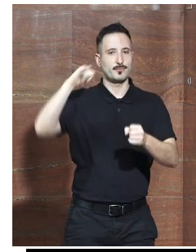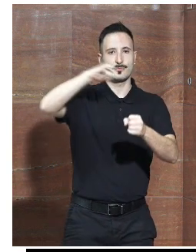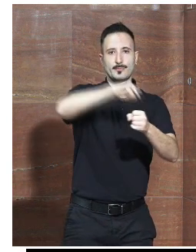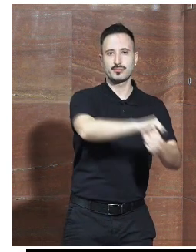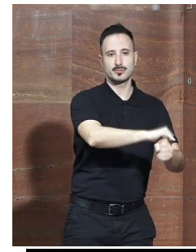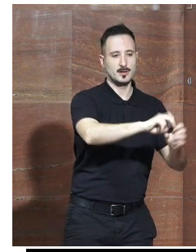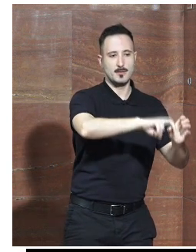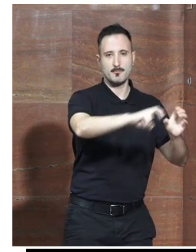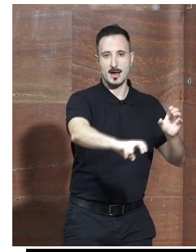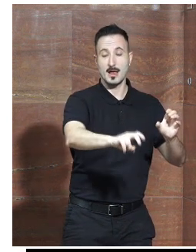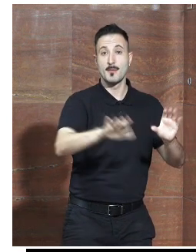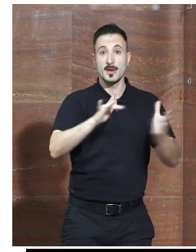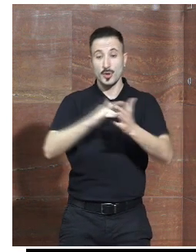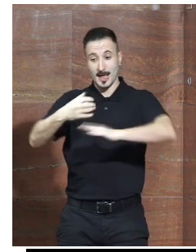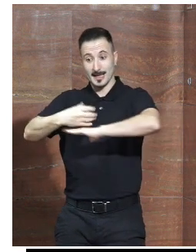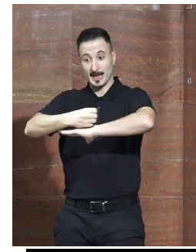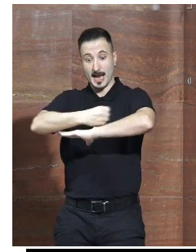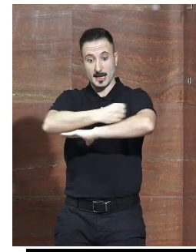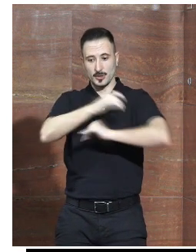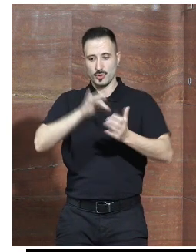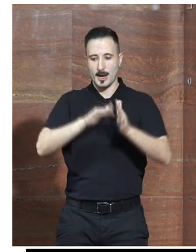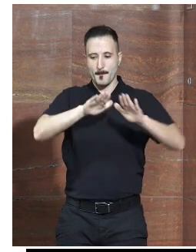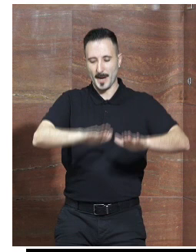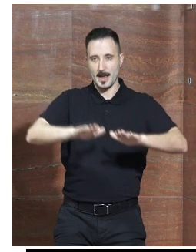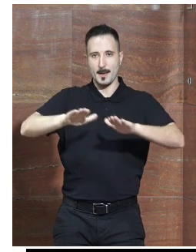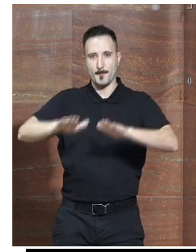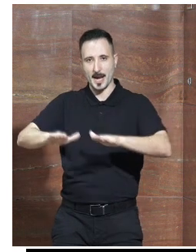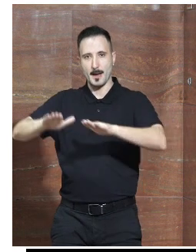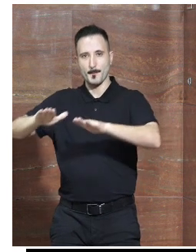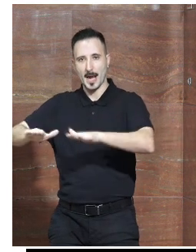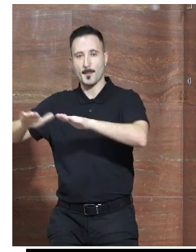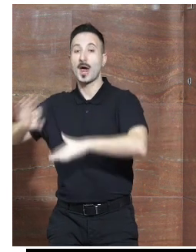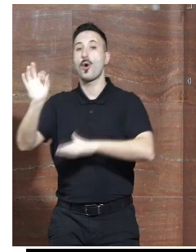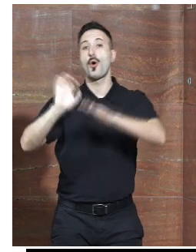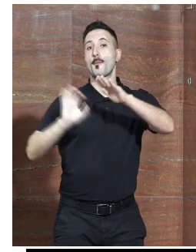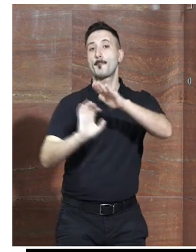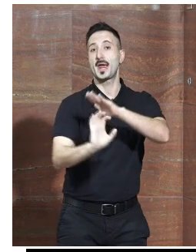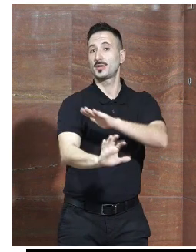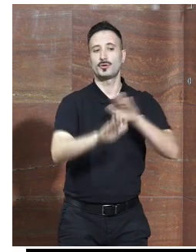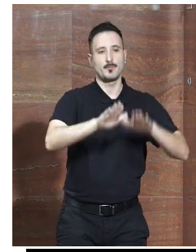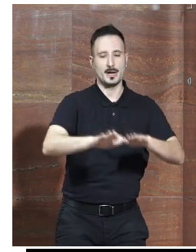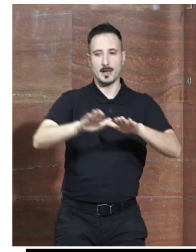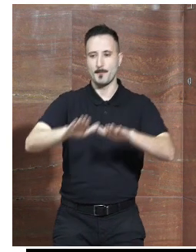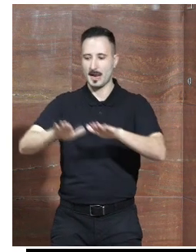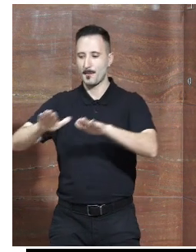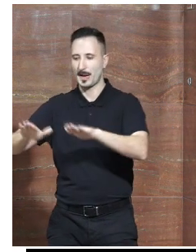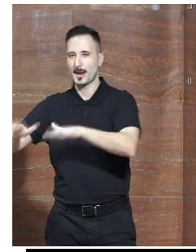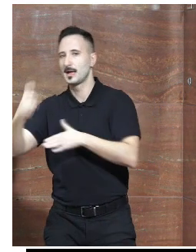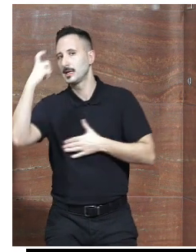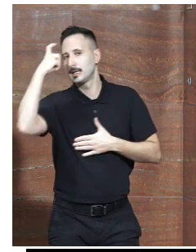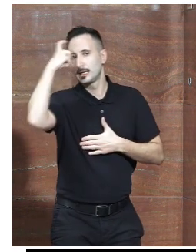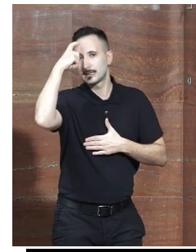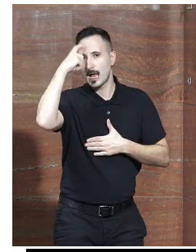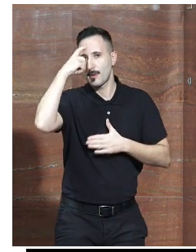Pero en tren, cuando tienes recorridos en un cercanías o en un metro, que es el más cercano, o en un tranvía, hay que